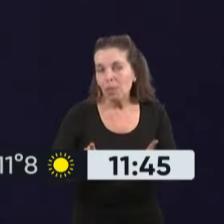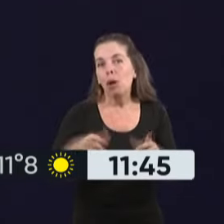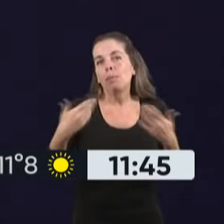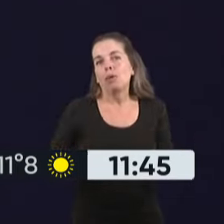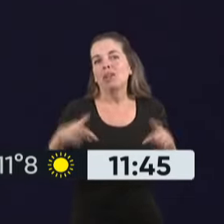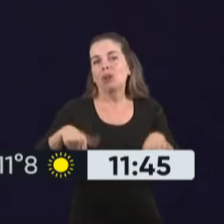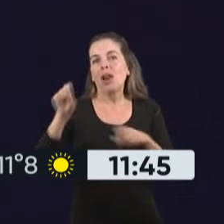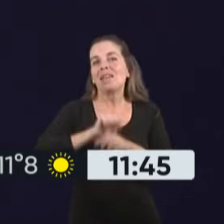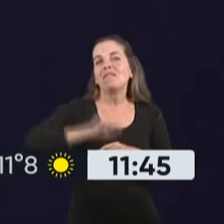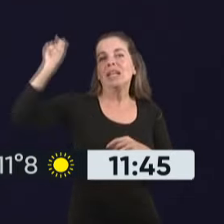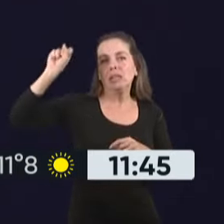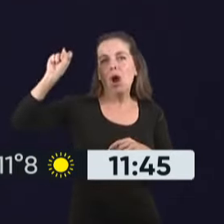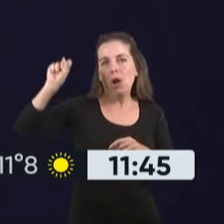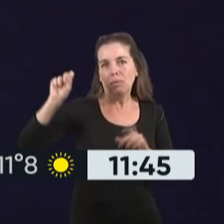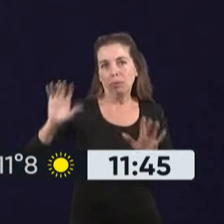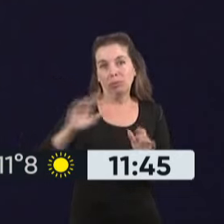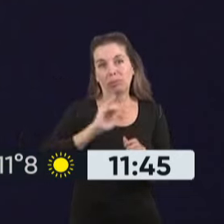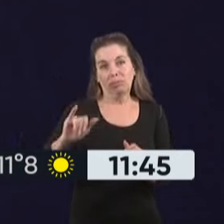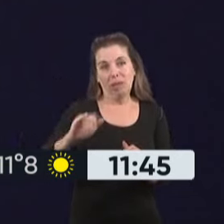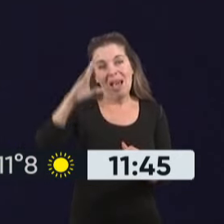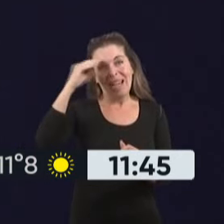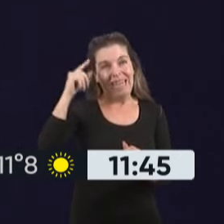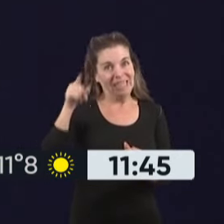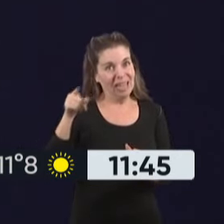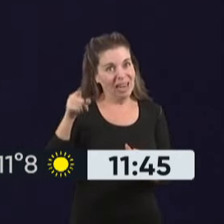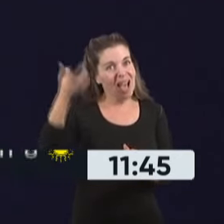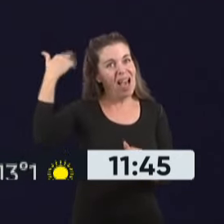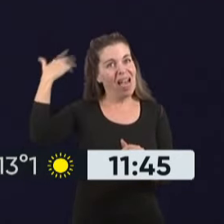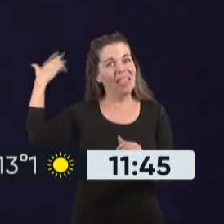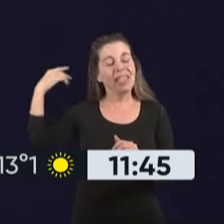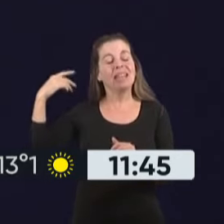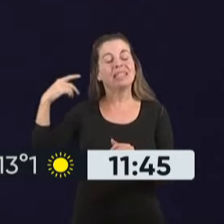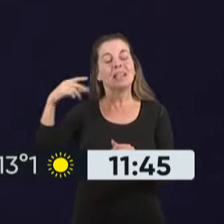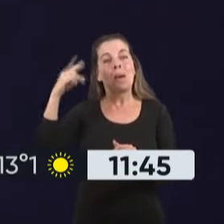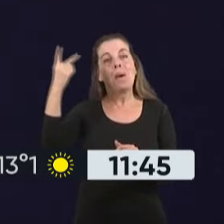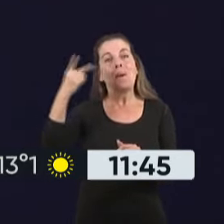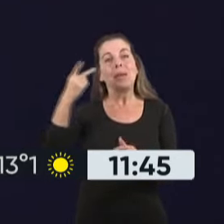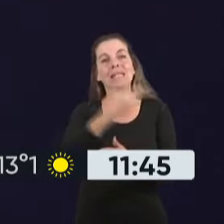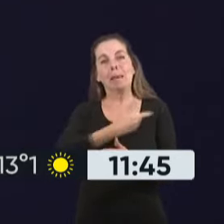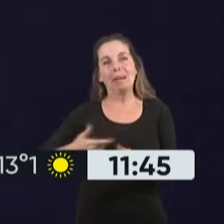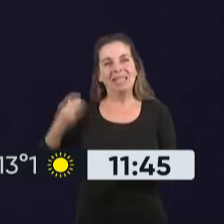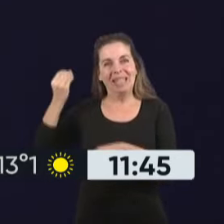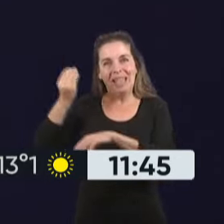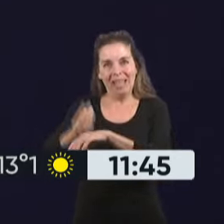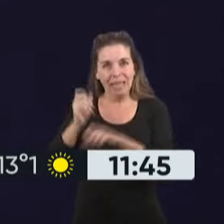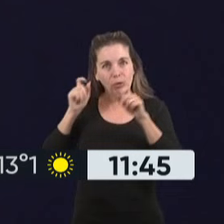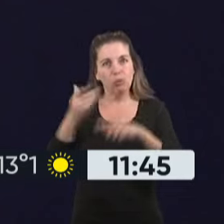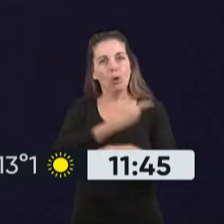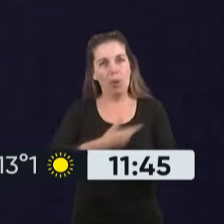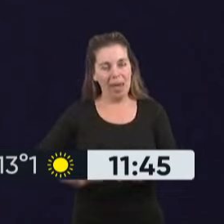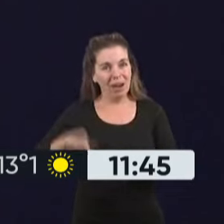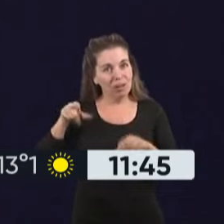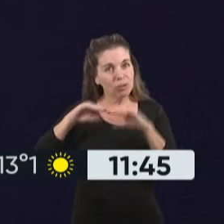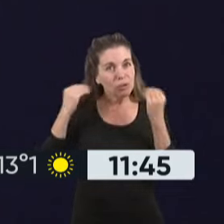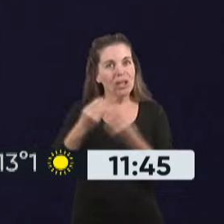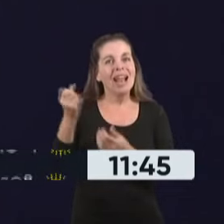venimos sosteniendo. Le recuerdo a la doctora que en su gobierno, donde ella era vicepresidente, la inflación fue del